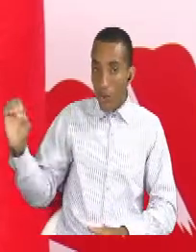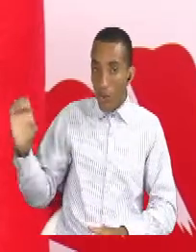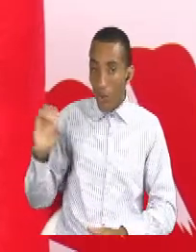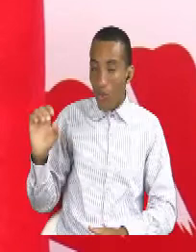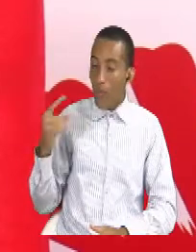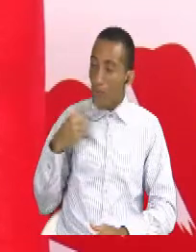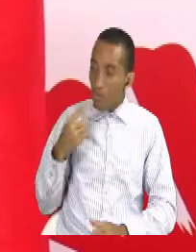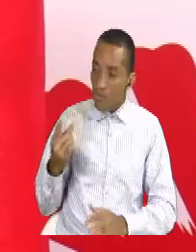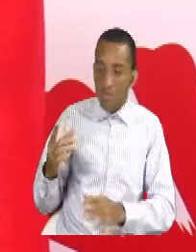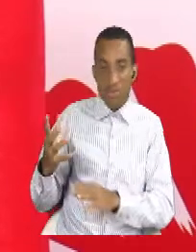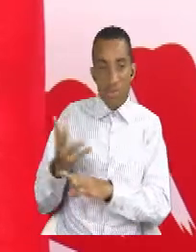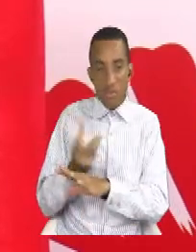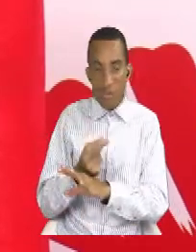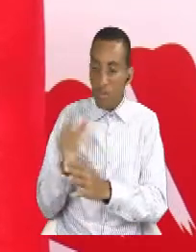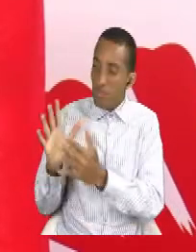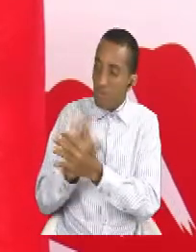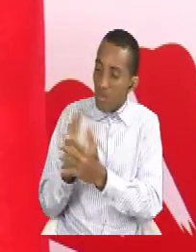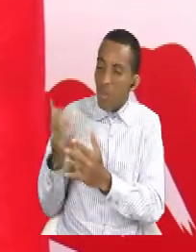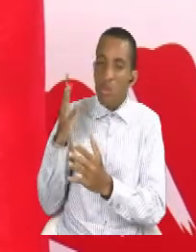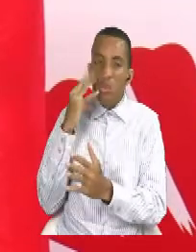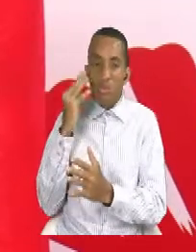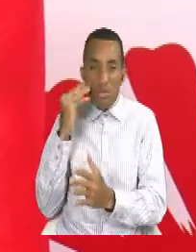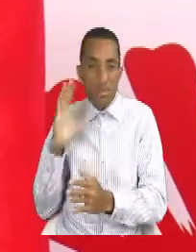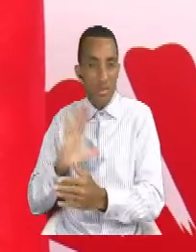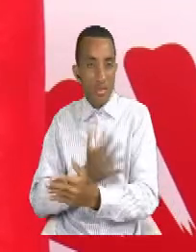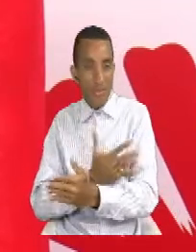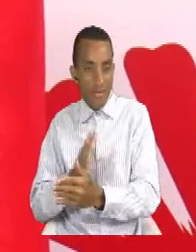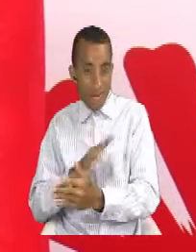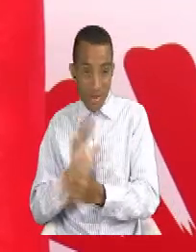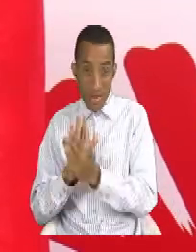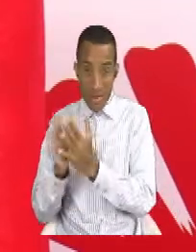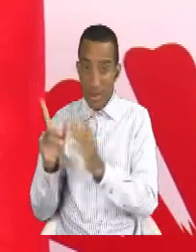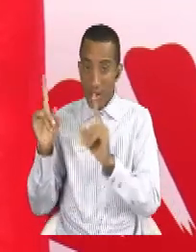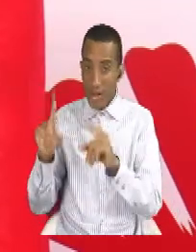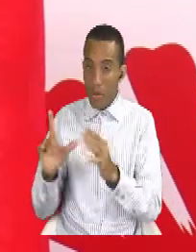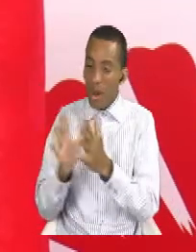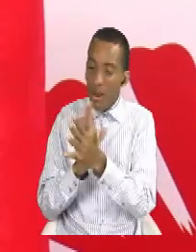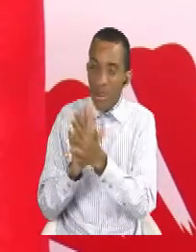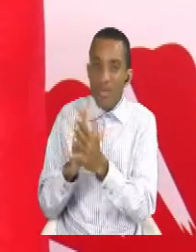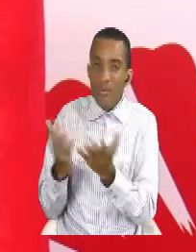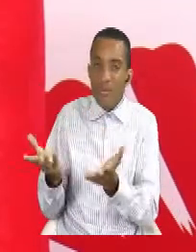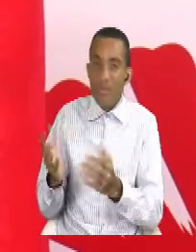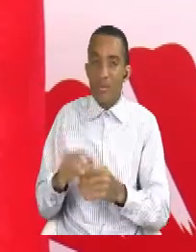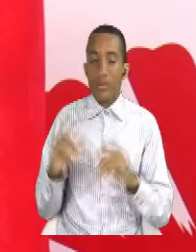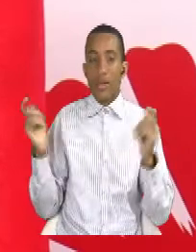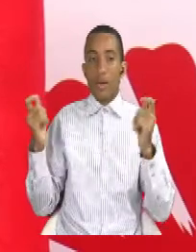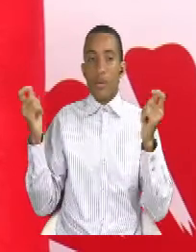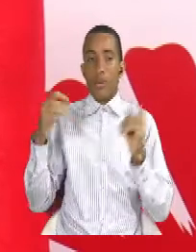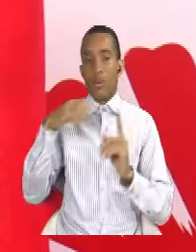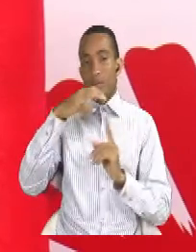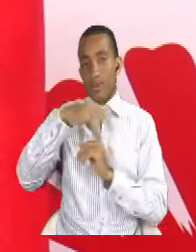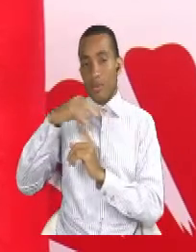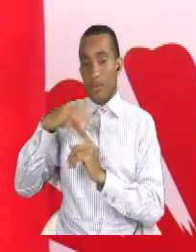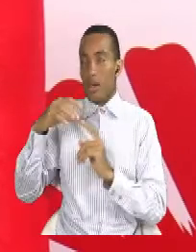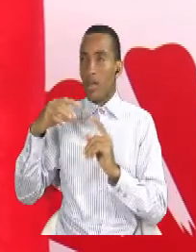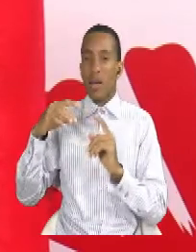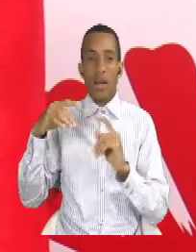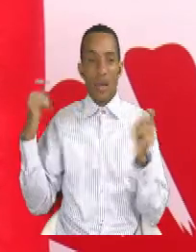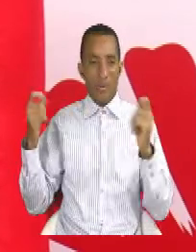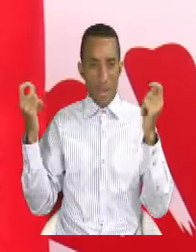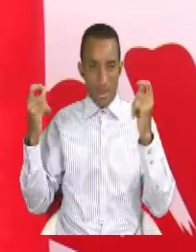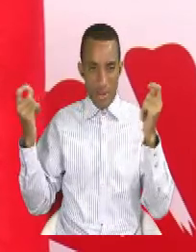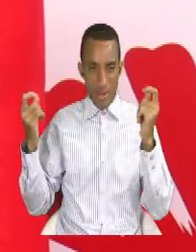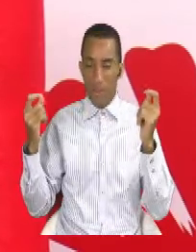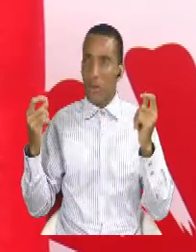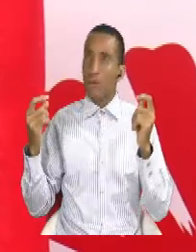artistas, de su carrera musical, de toda esa experiencia que tienen en la música, también nos vienen a hablar acerca de una campaña que se ha venido realizando por la